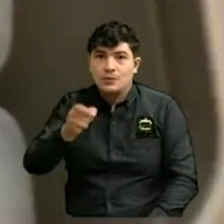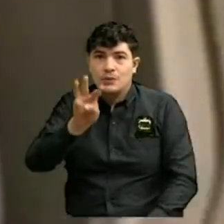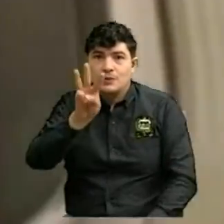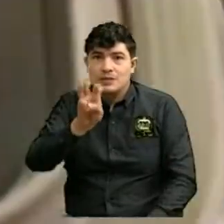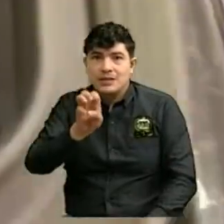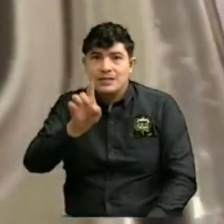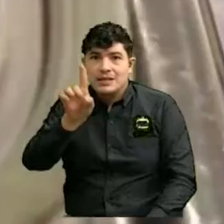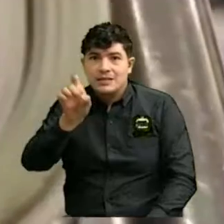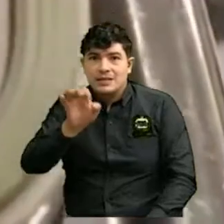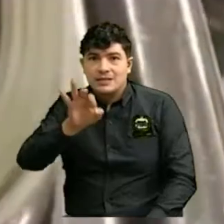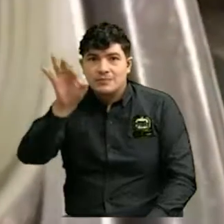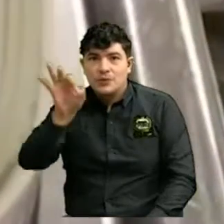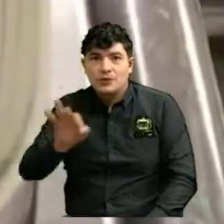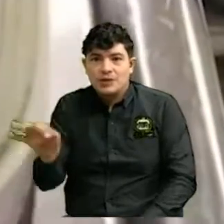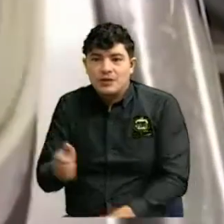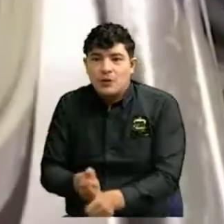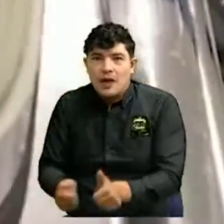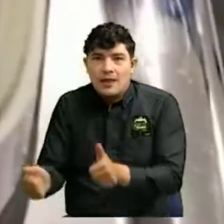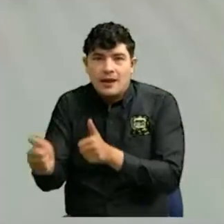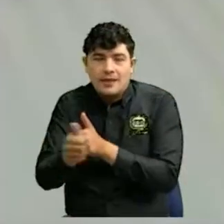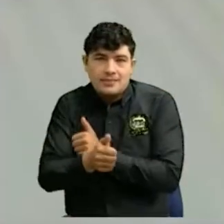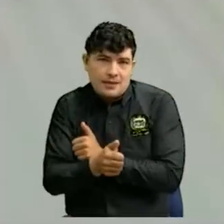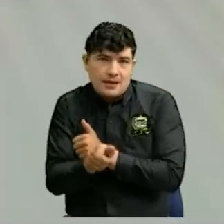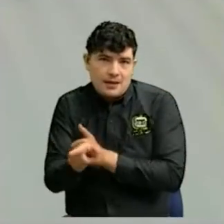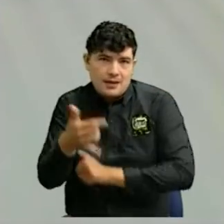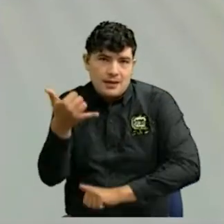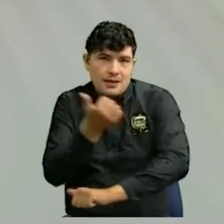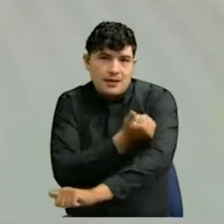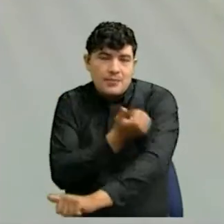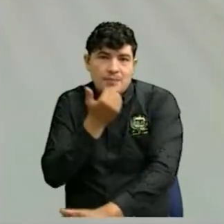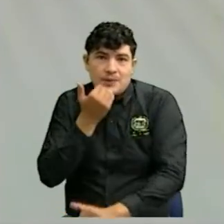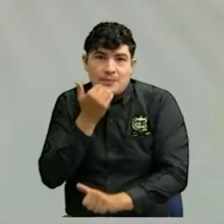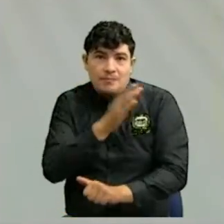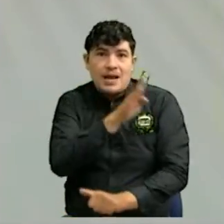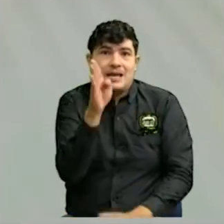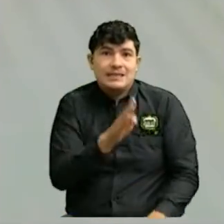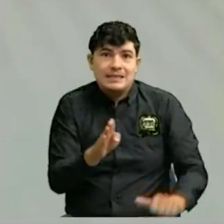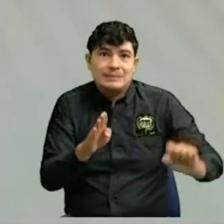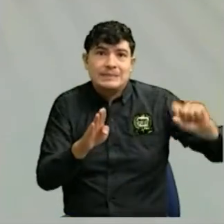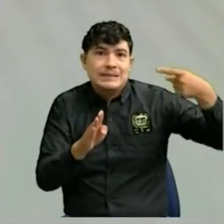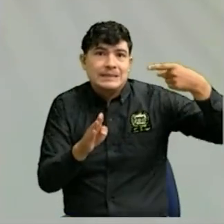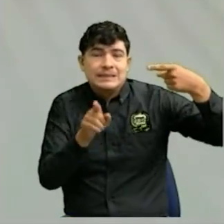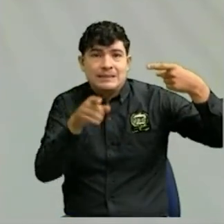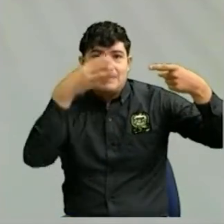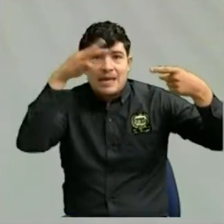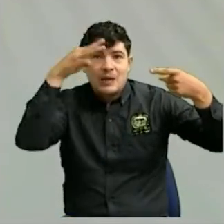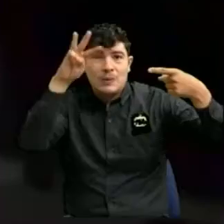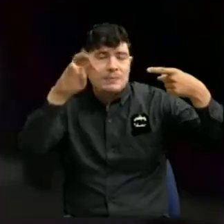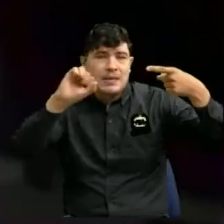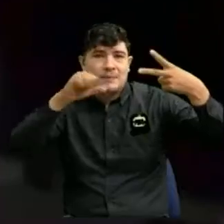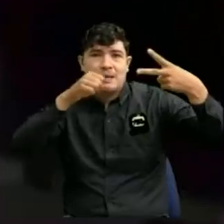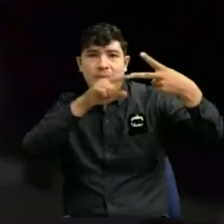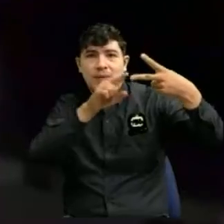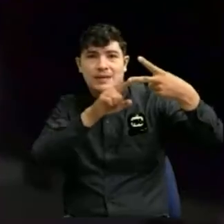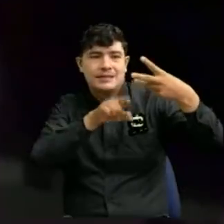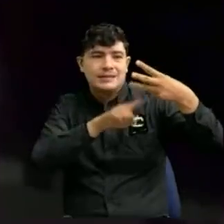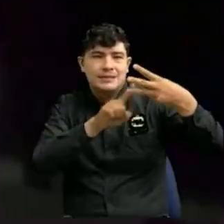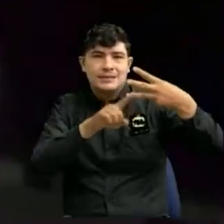lo cual la ubica por debajo de países como brasil argentina y méxico que le superan en población con ambas dosis